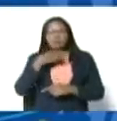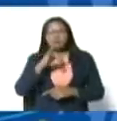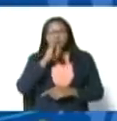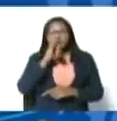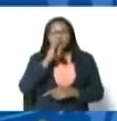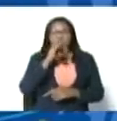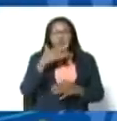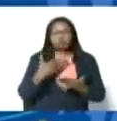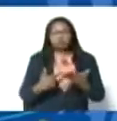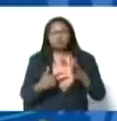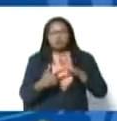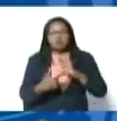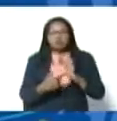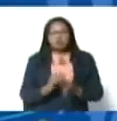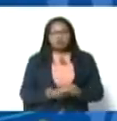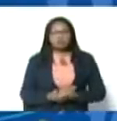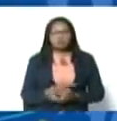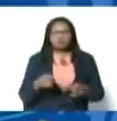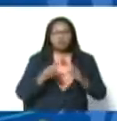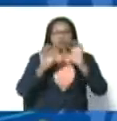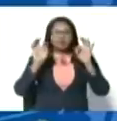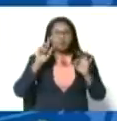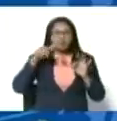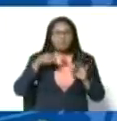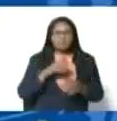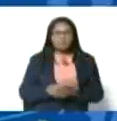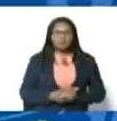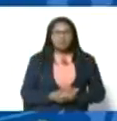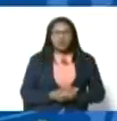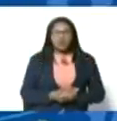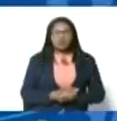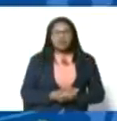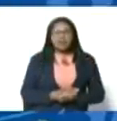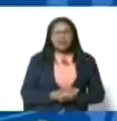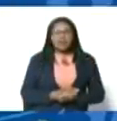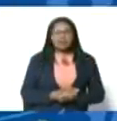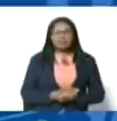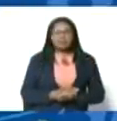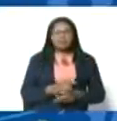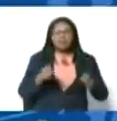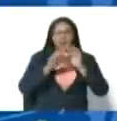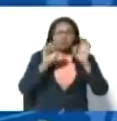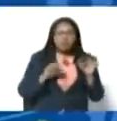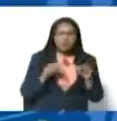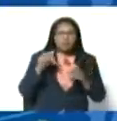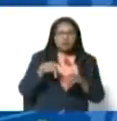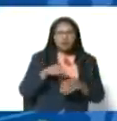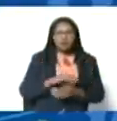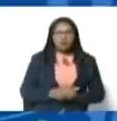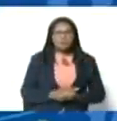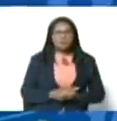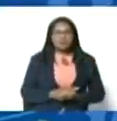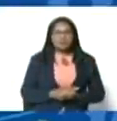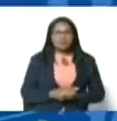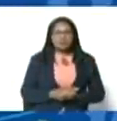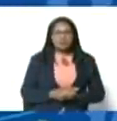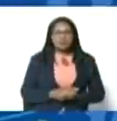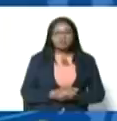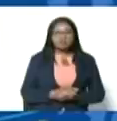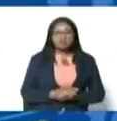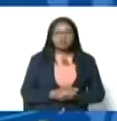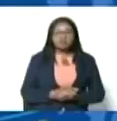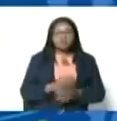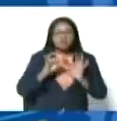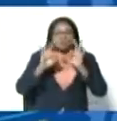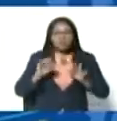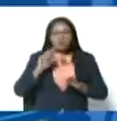momento se las daremos sobre el tema vacuna. Seguiremos avanzando. Esta semana hablé con el presidente Vladimir Putin de la